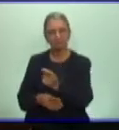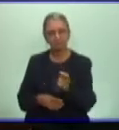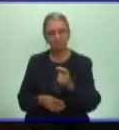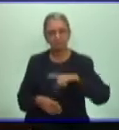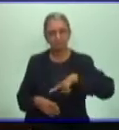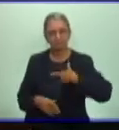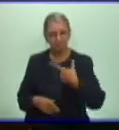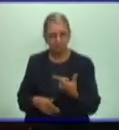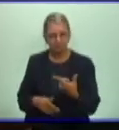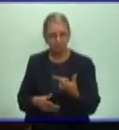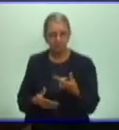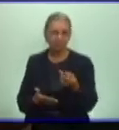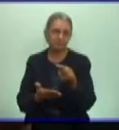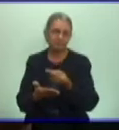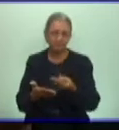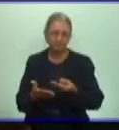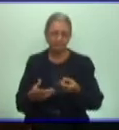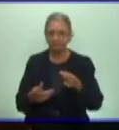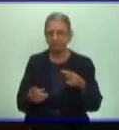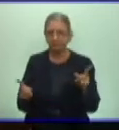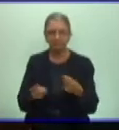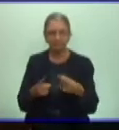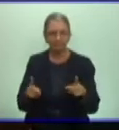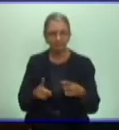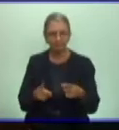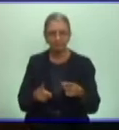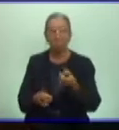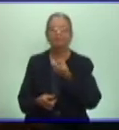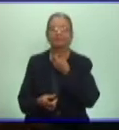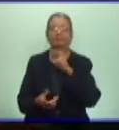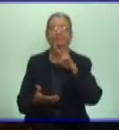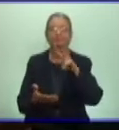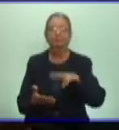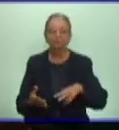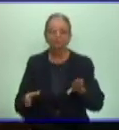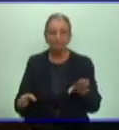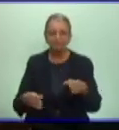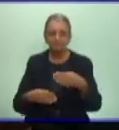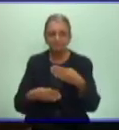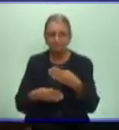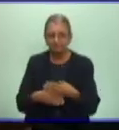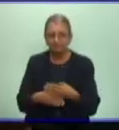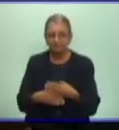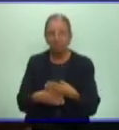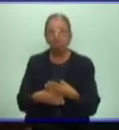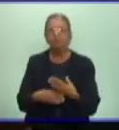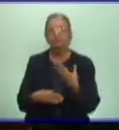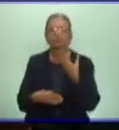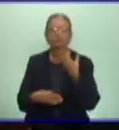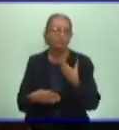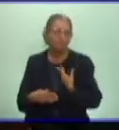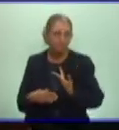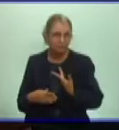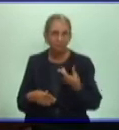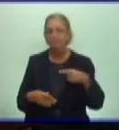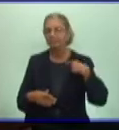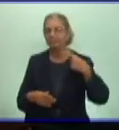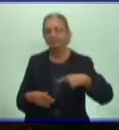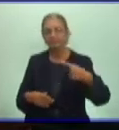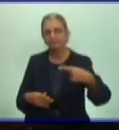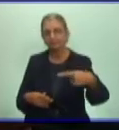la educación plástica, se evaluarán y cerrará la evaluación con las